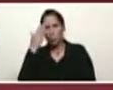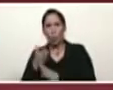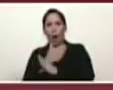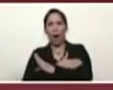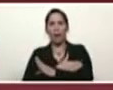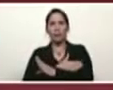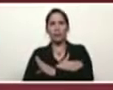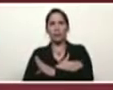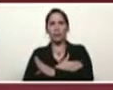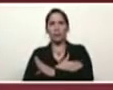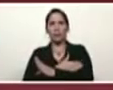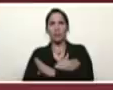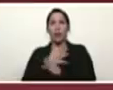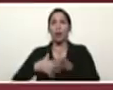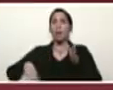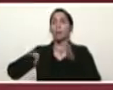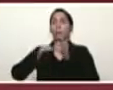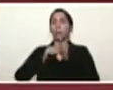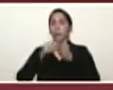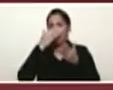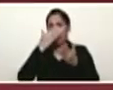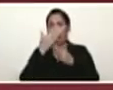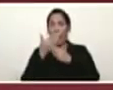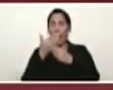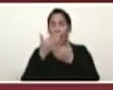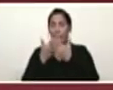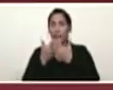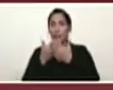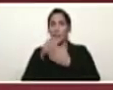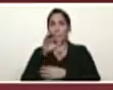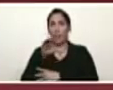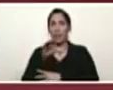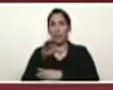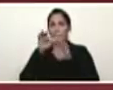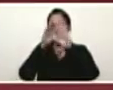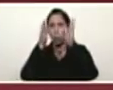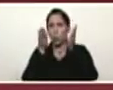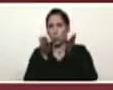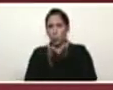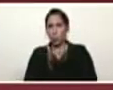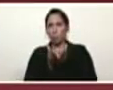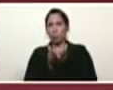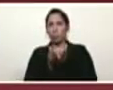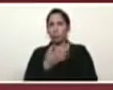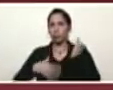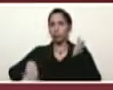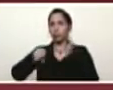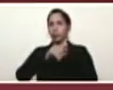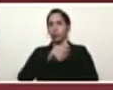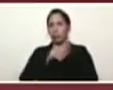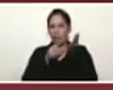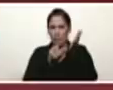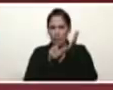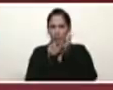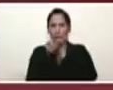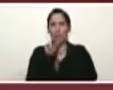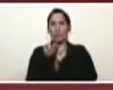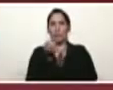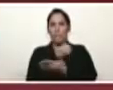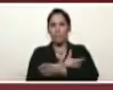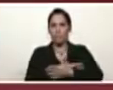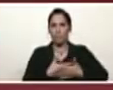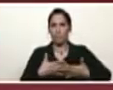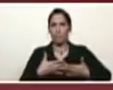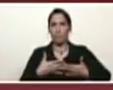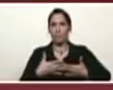Y yo ratifico ante el país y ante el mundo, con conocimiento de causa, con lealtad de sangre,